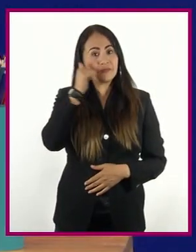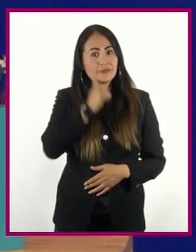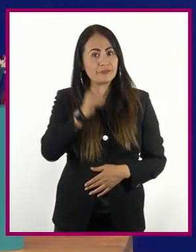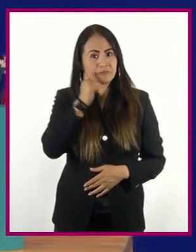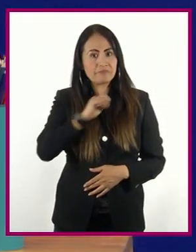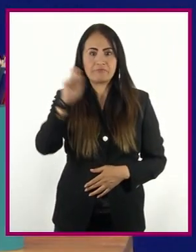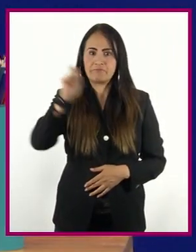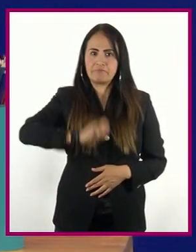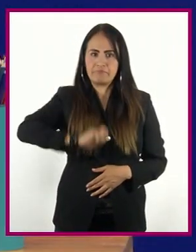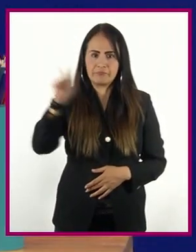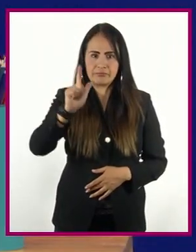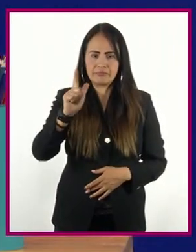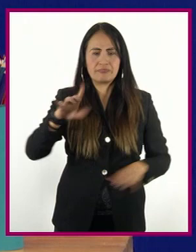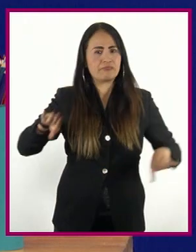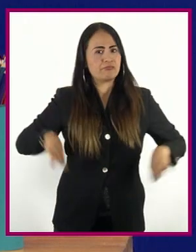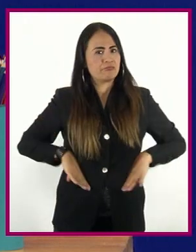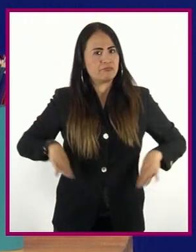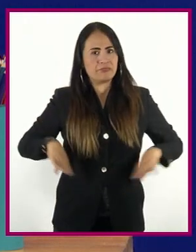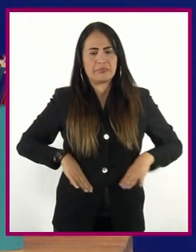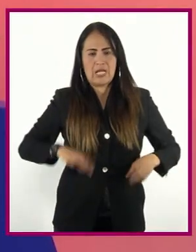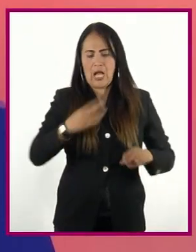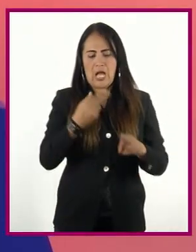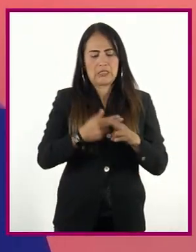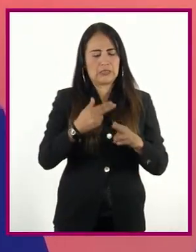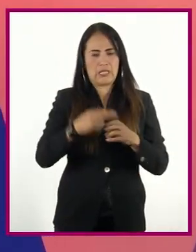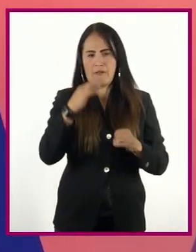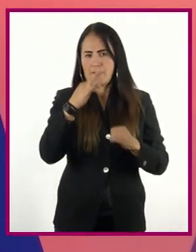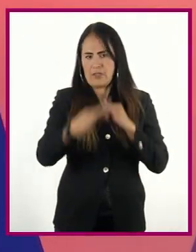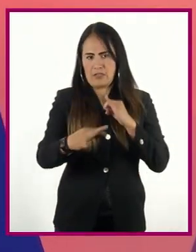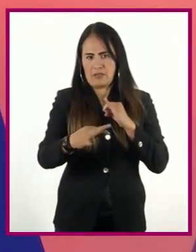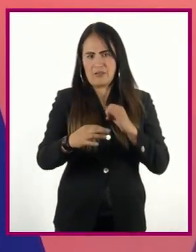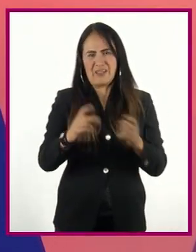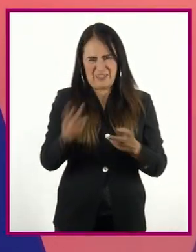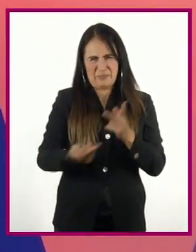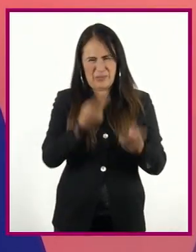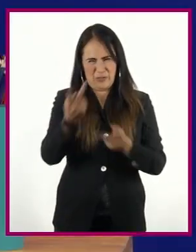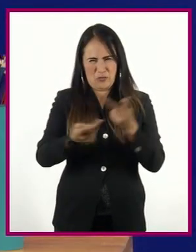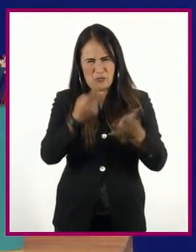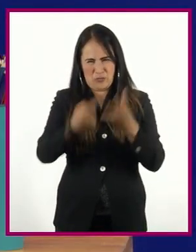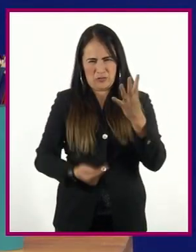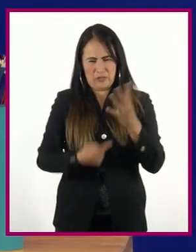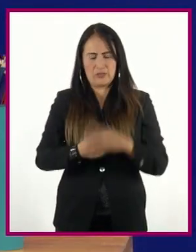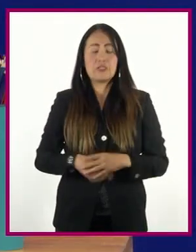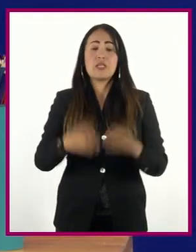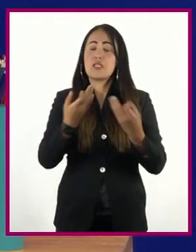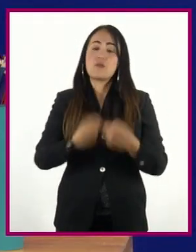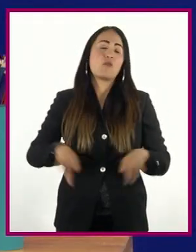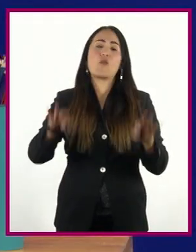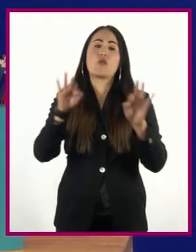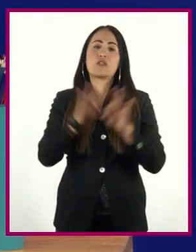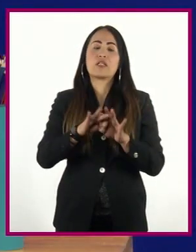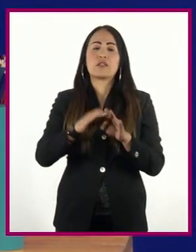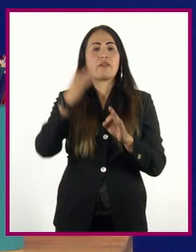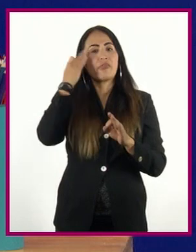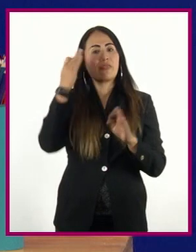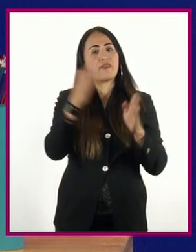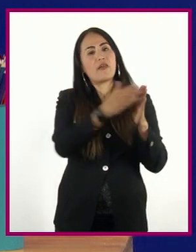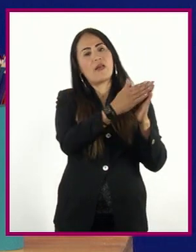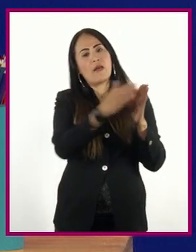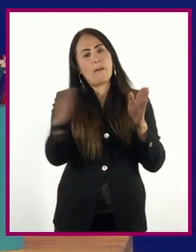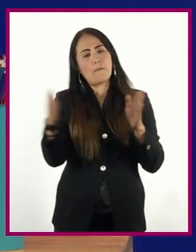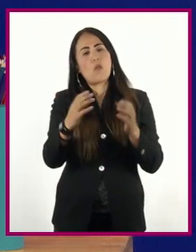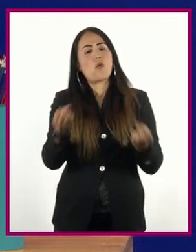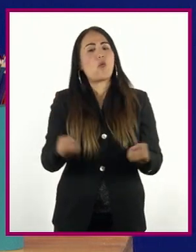actitud profesional hasta el final de la entrevista. Por otro lado, también es importante no perder de vista la duración de su